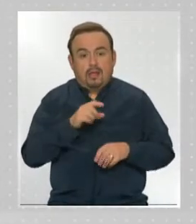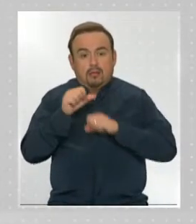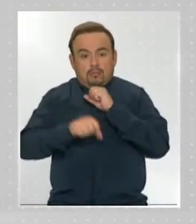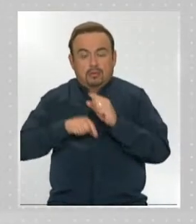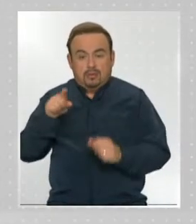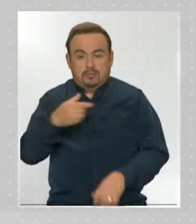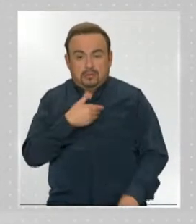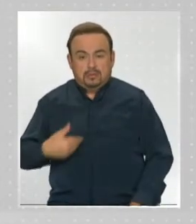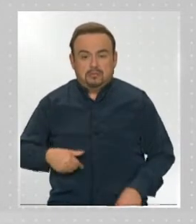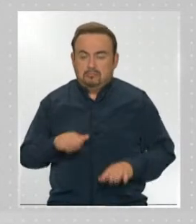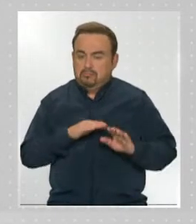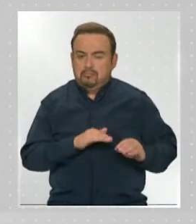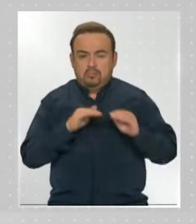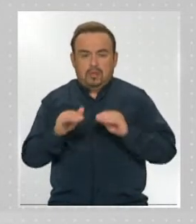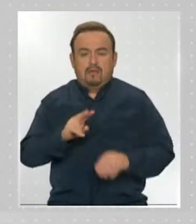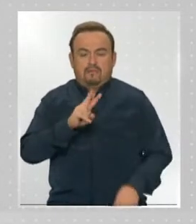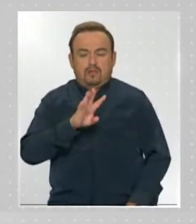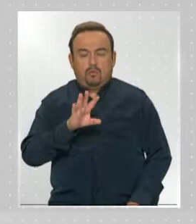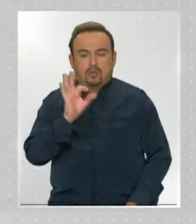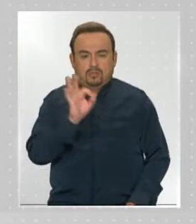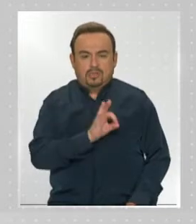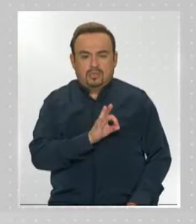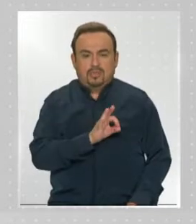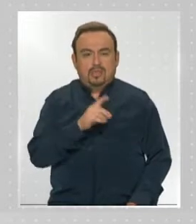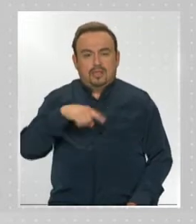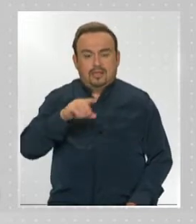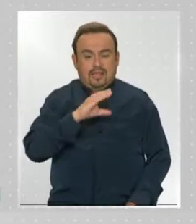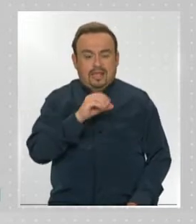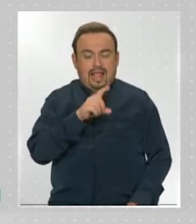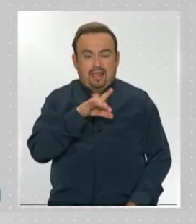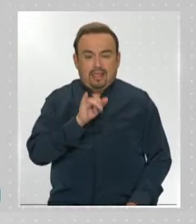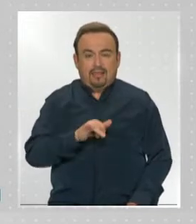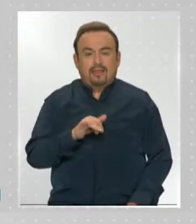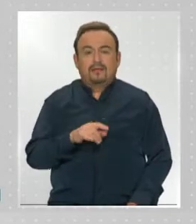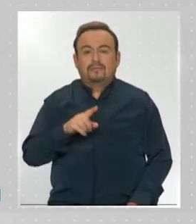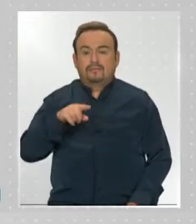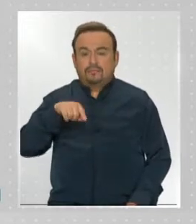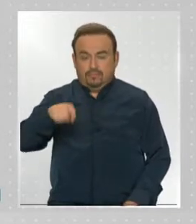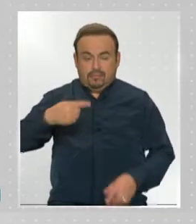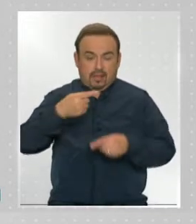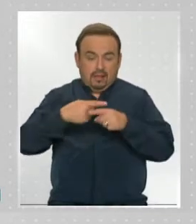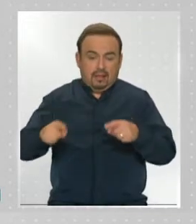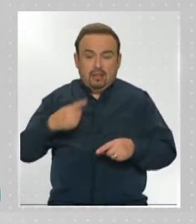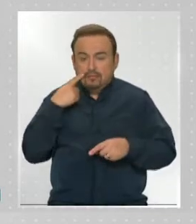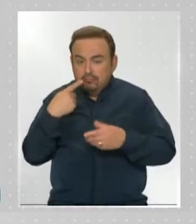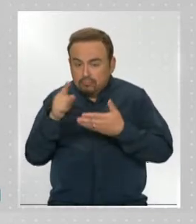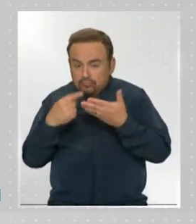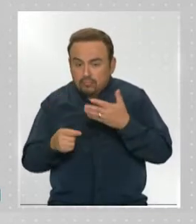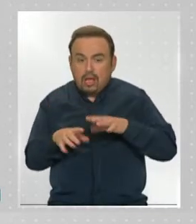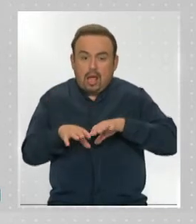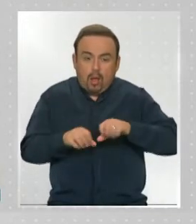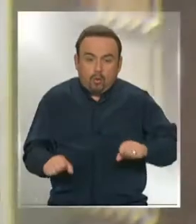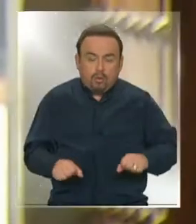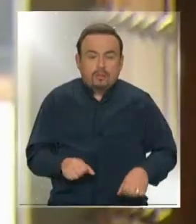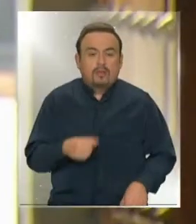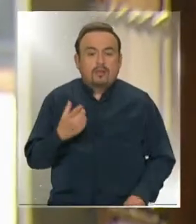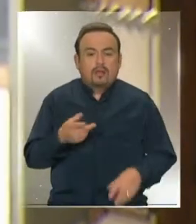del presidente se mantiene en 24% según CADEM. Las siguientes semanas habrá que avanzar en acuerdos,